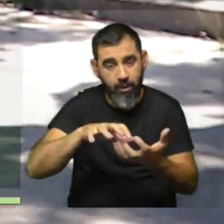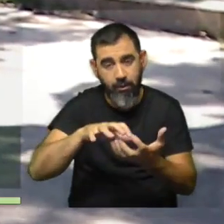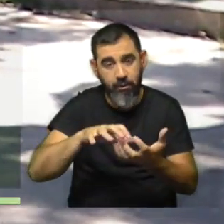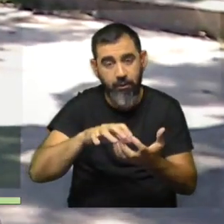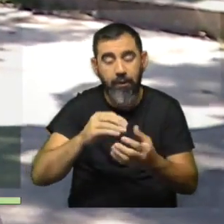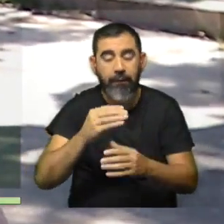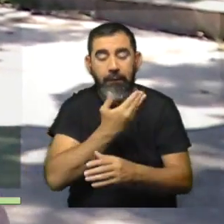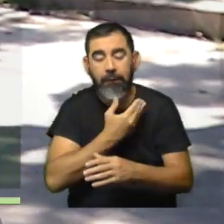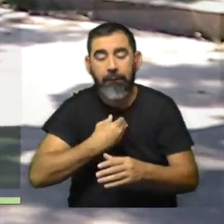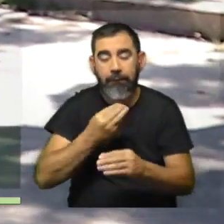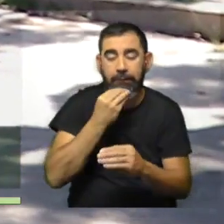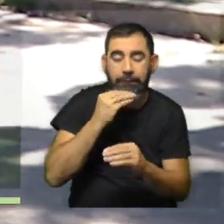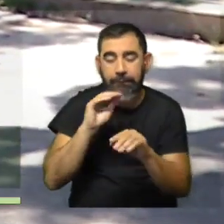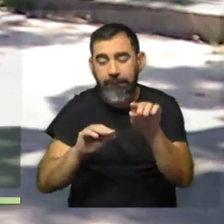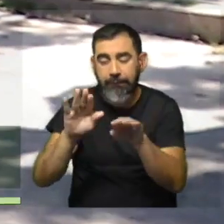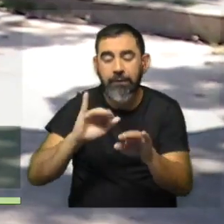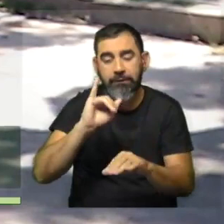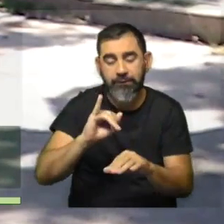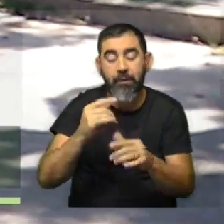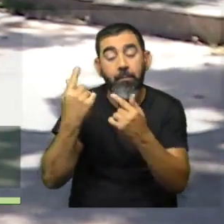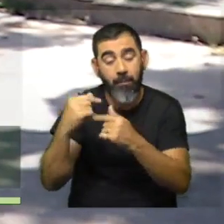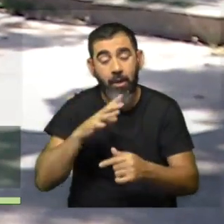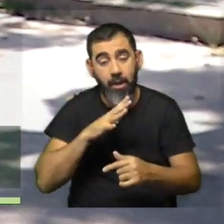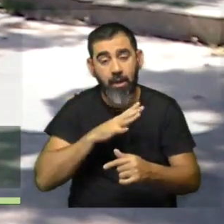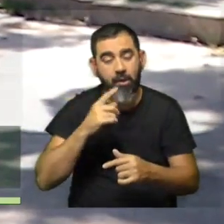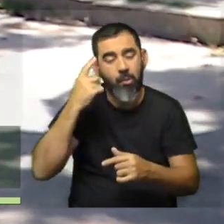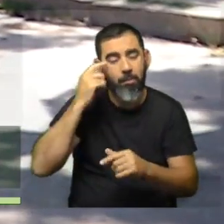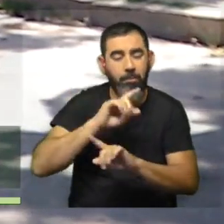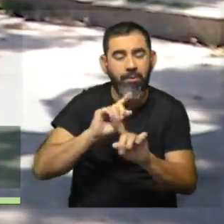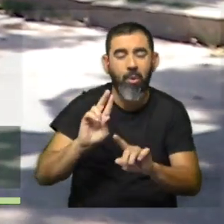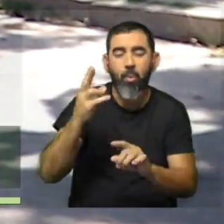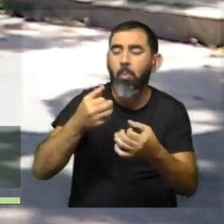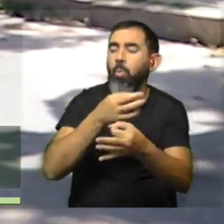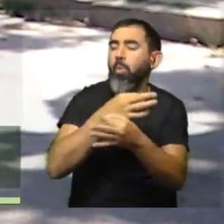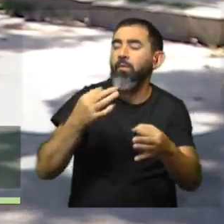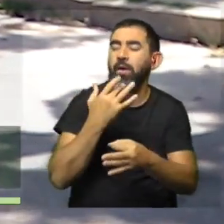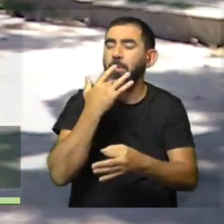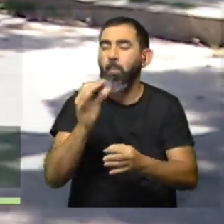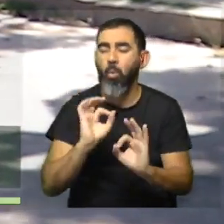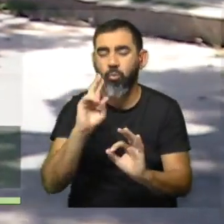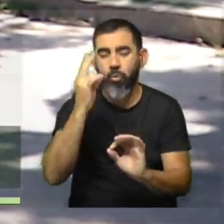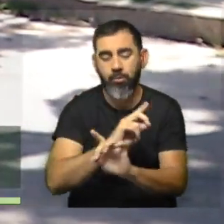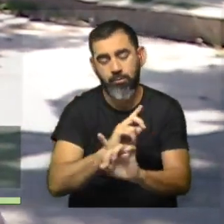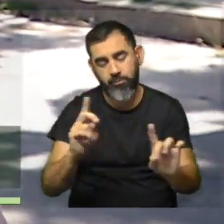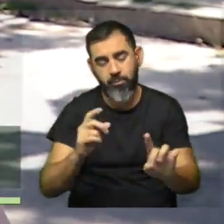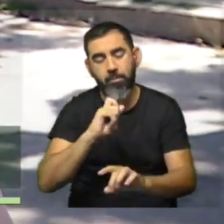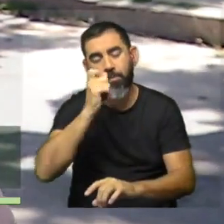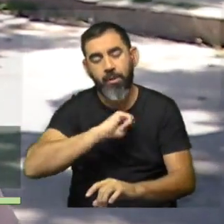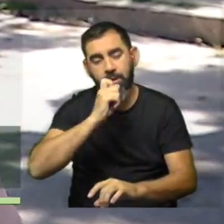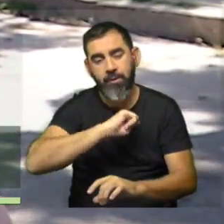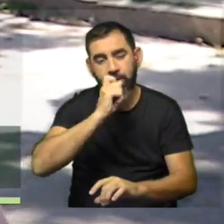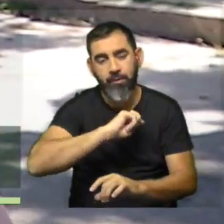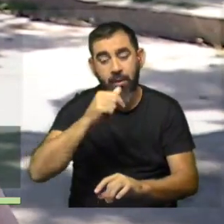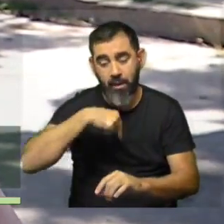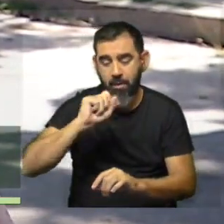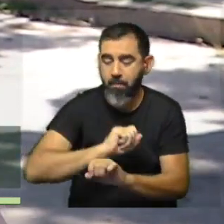maquillar es diferente. Pero basta de ese pensamiento que el Uruguay está hermoso, que el Uruguay... No, es mentira,